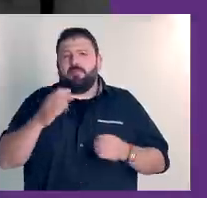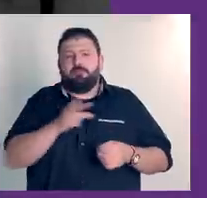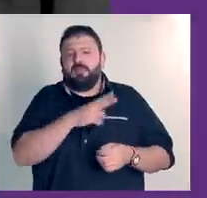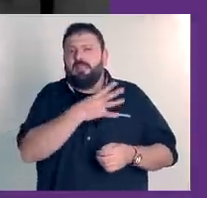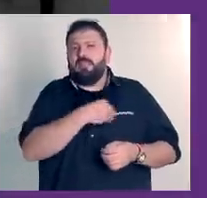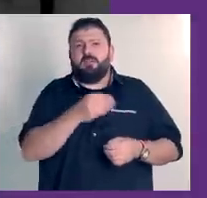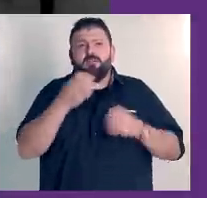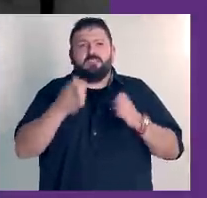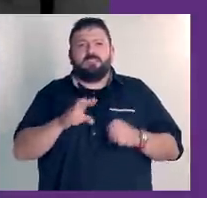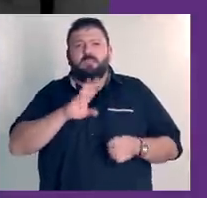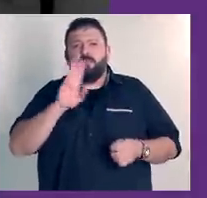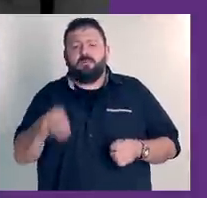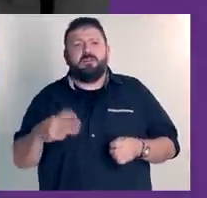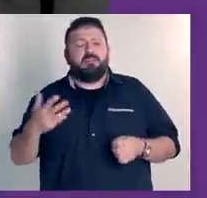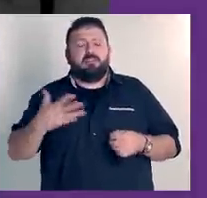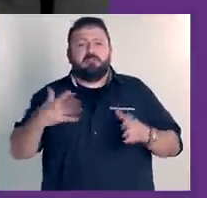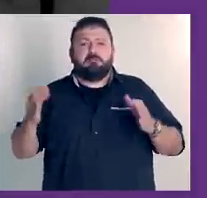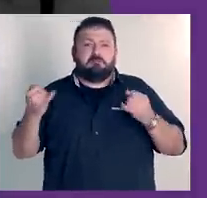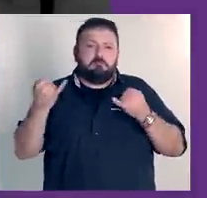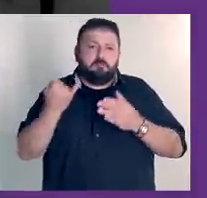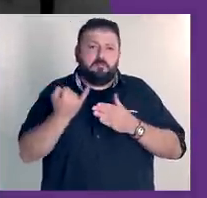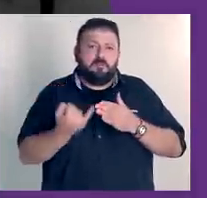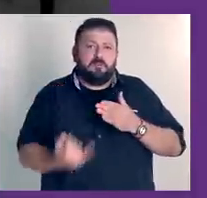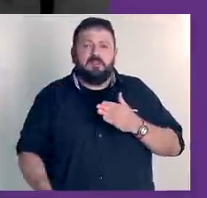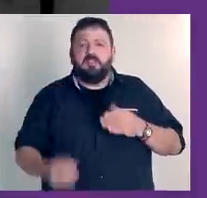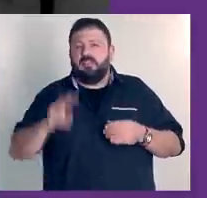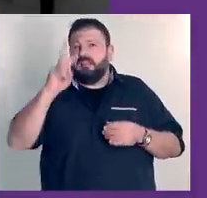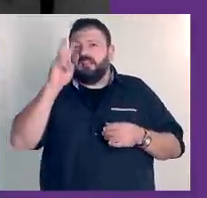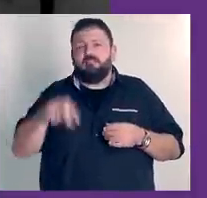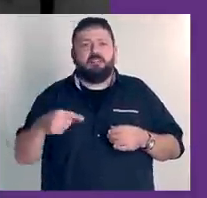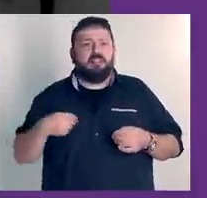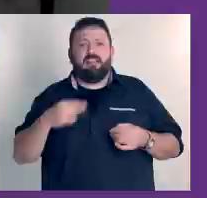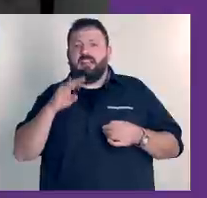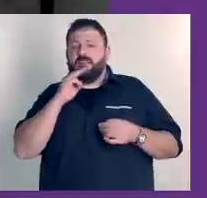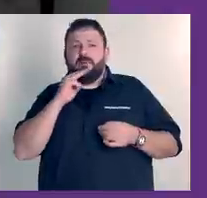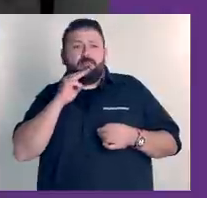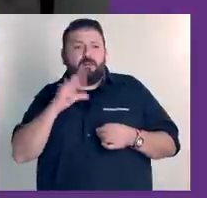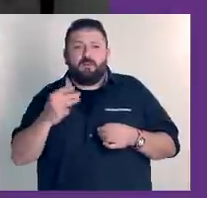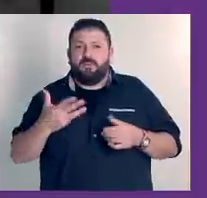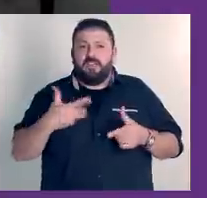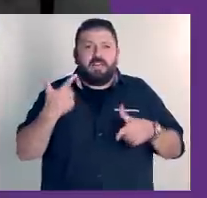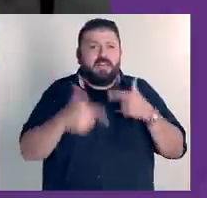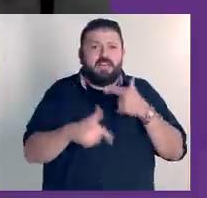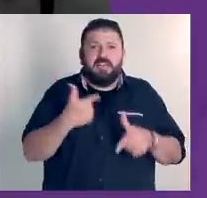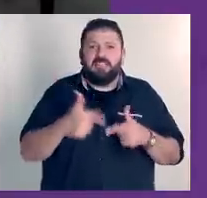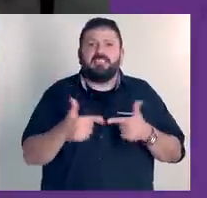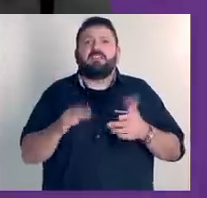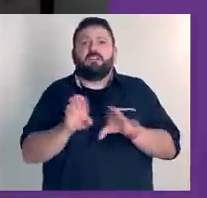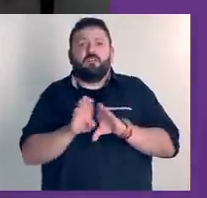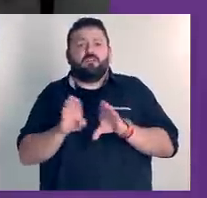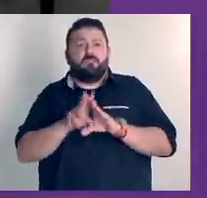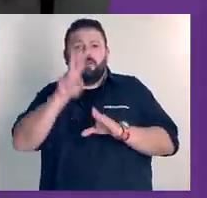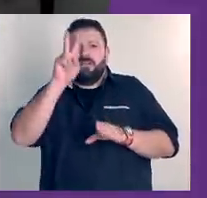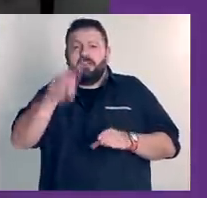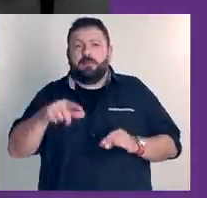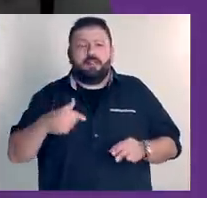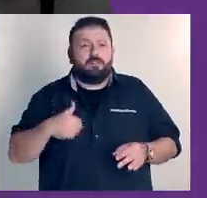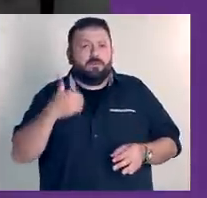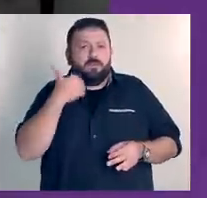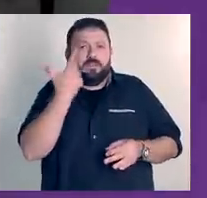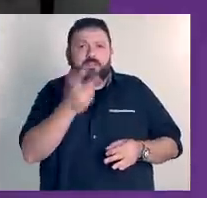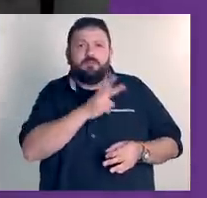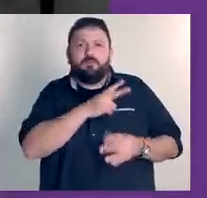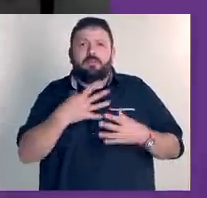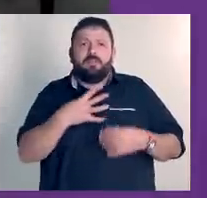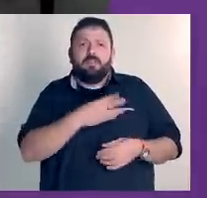Tiene 5 de hemoglobina, ya me está comiendo, pero la mamá no tiene leche, ¿qué le puedo dar? Y con lágrimas me decía, yo quiero que mi hijo viva.